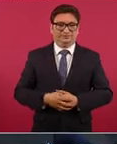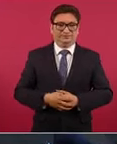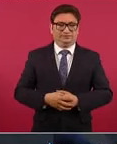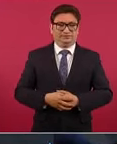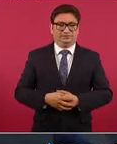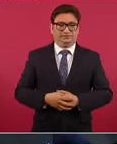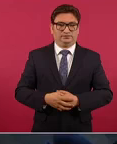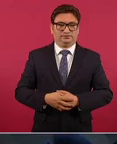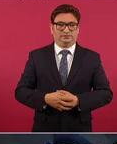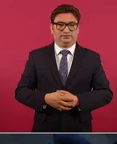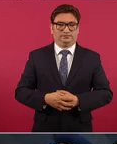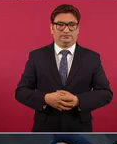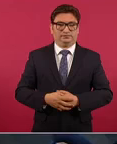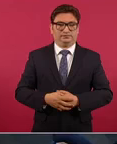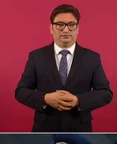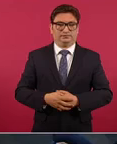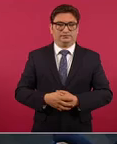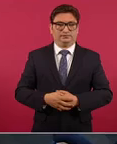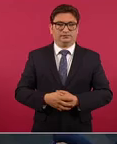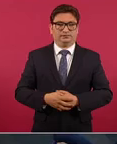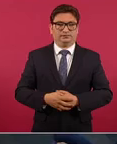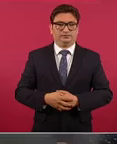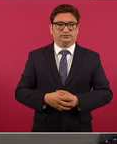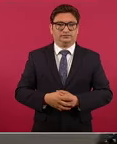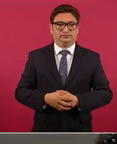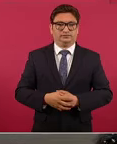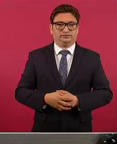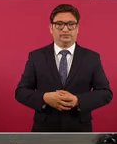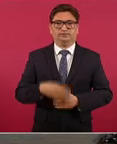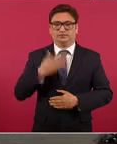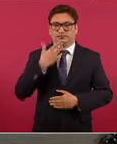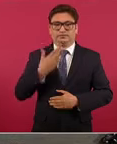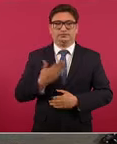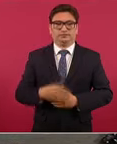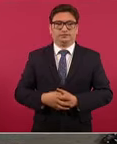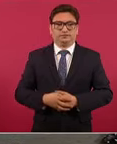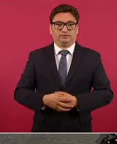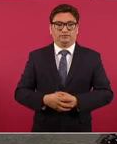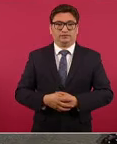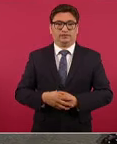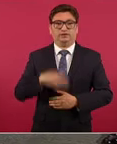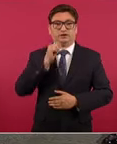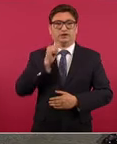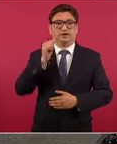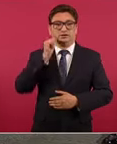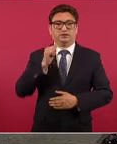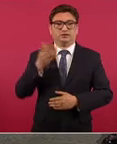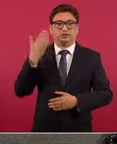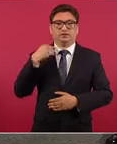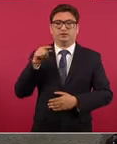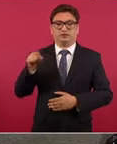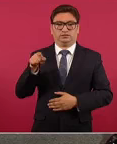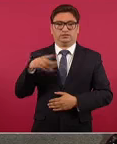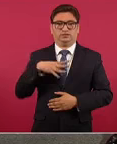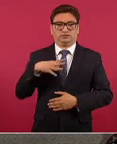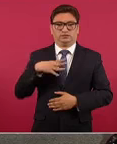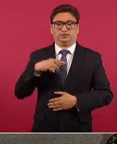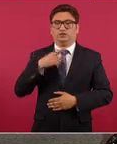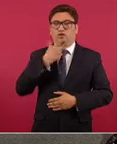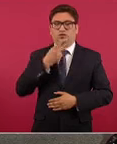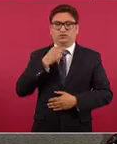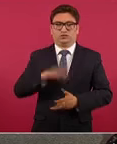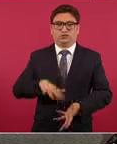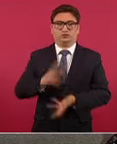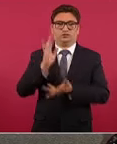con mucha gente viene de ayer estuvo con nosotros el basquetbolista